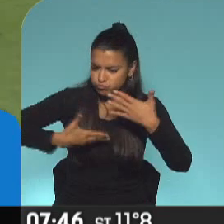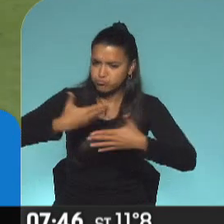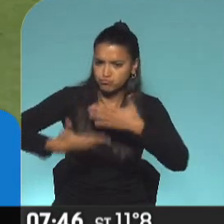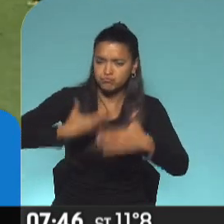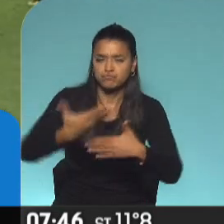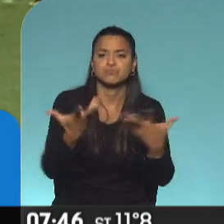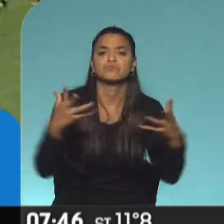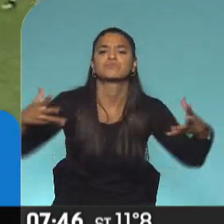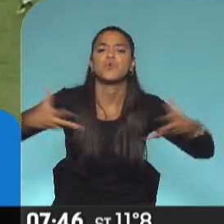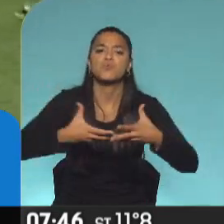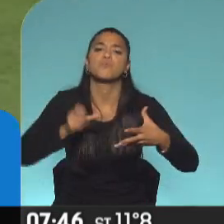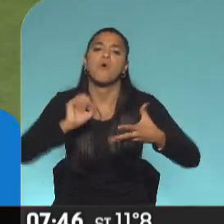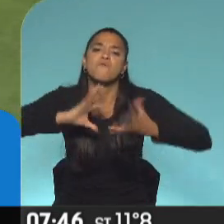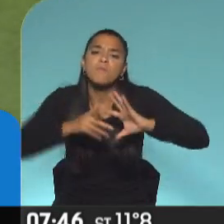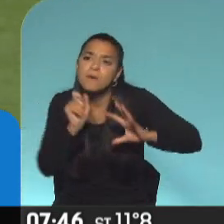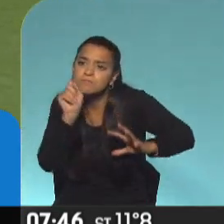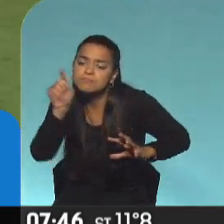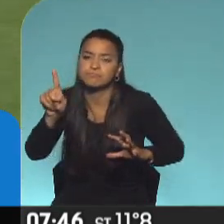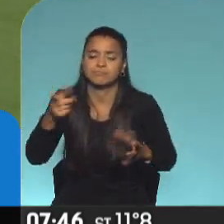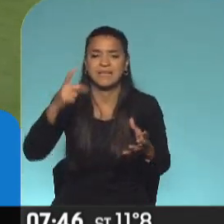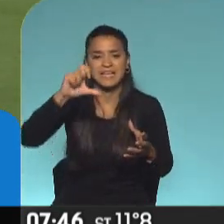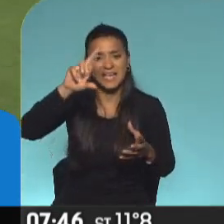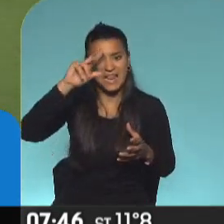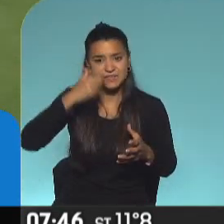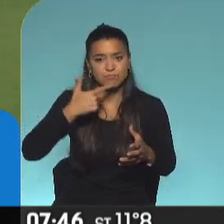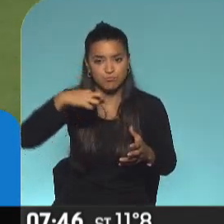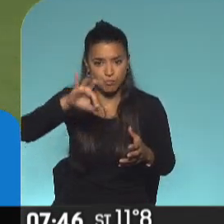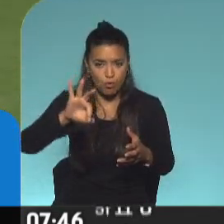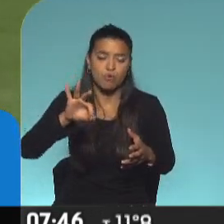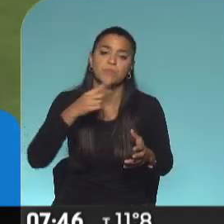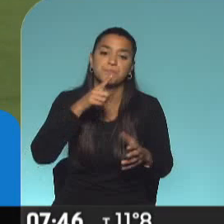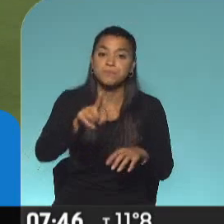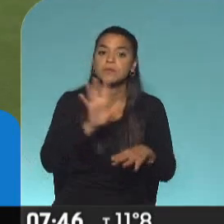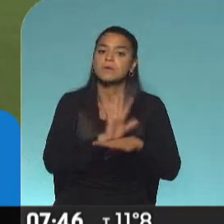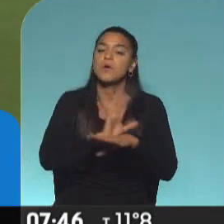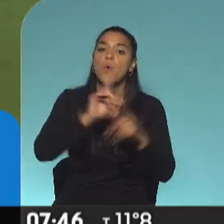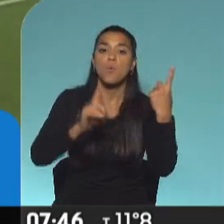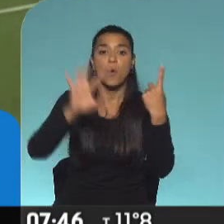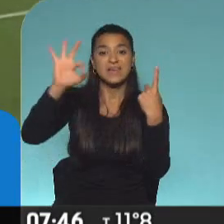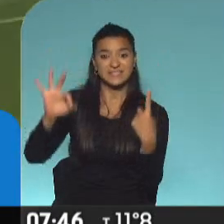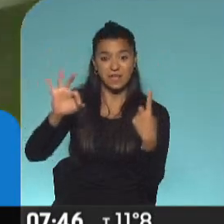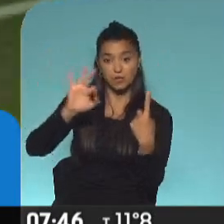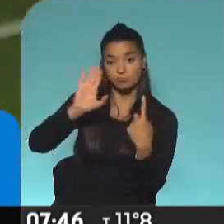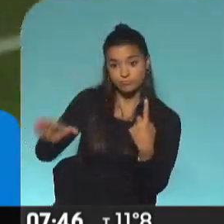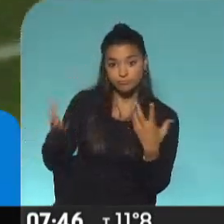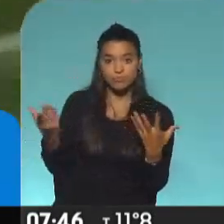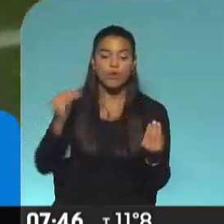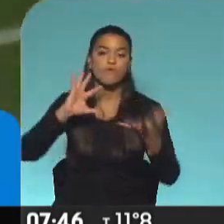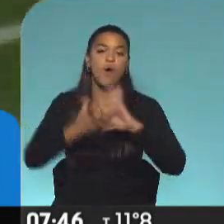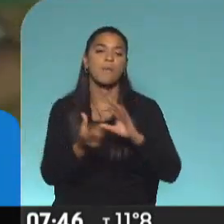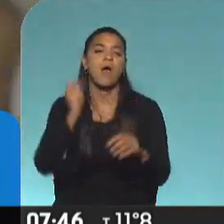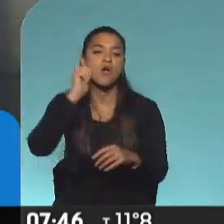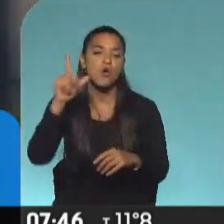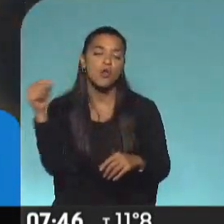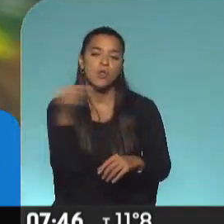su impronta para ser un equipo con personalidad. Se imponía en Brasil 1-0 a través de este gol